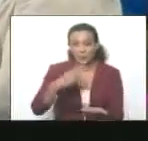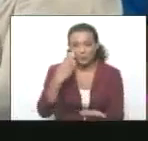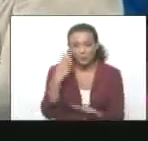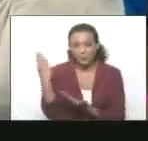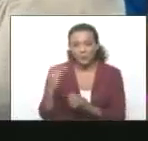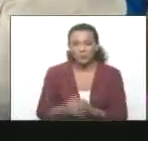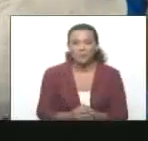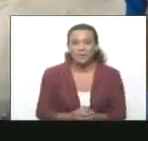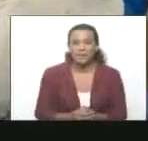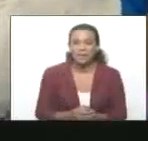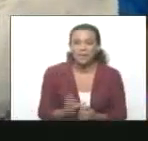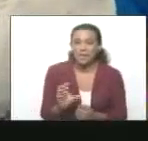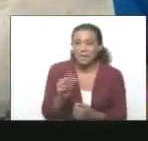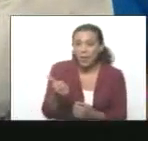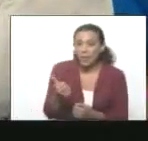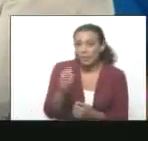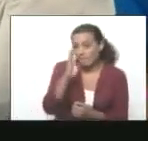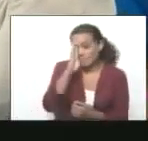Y